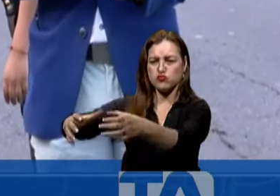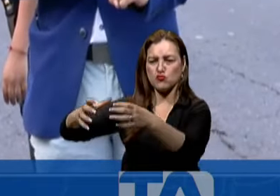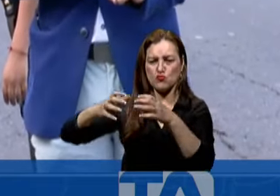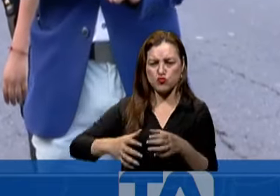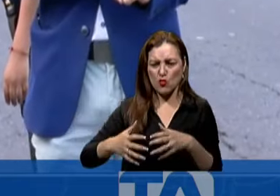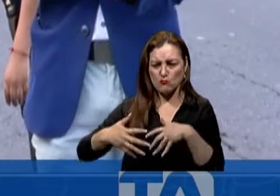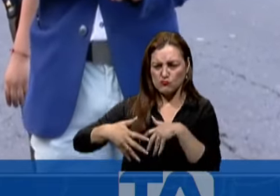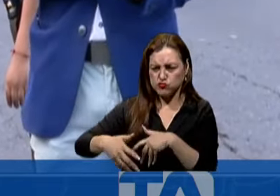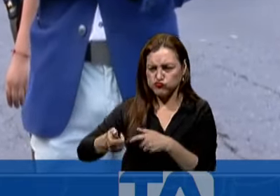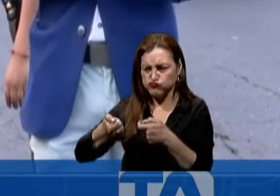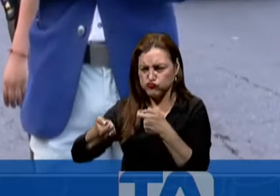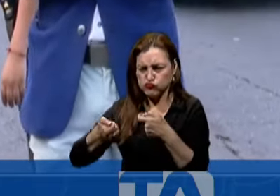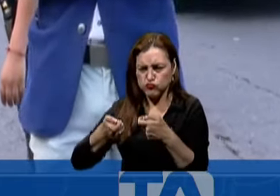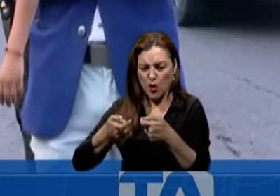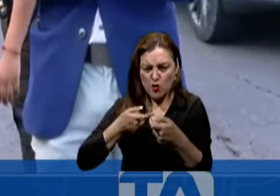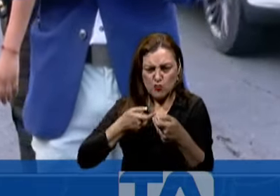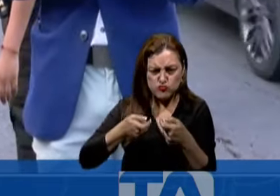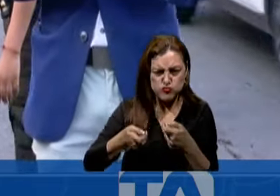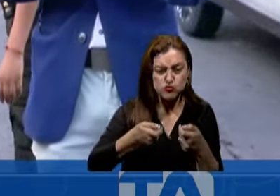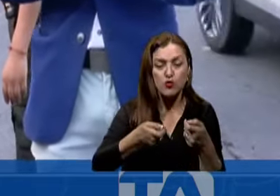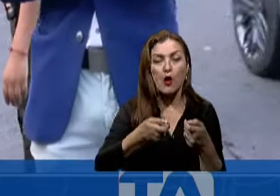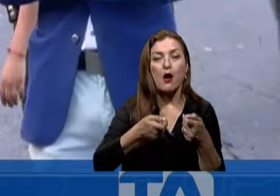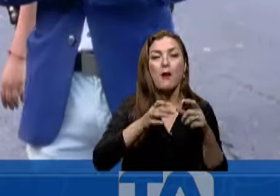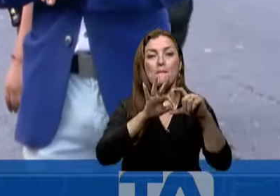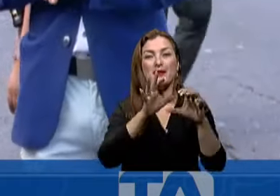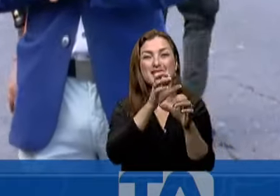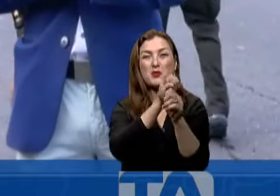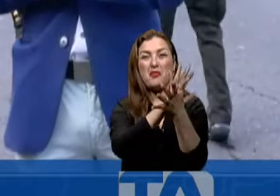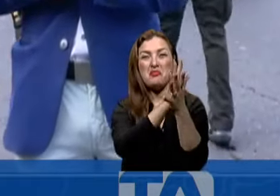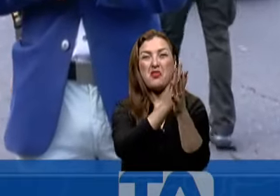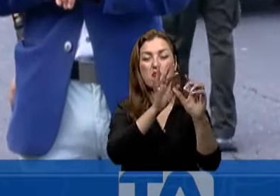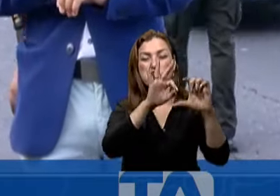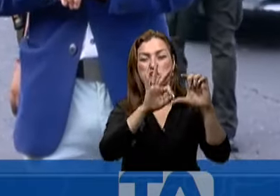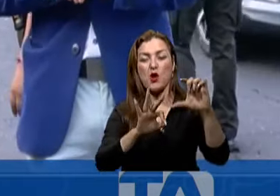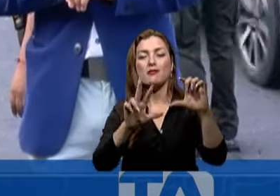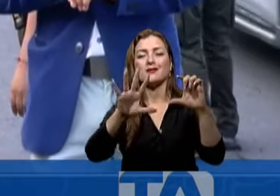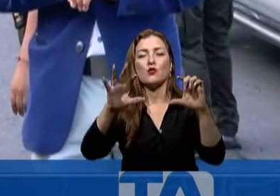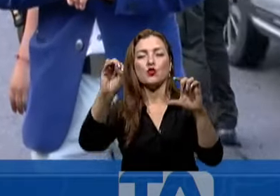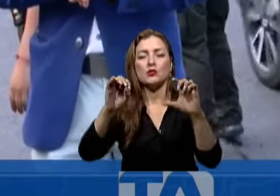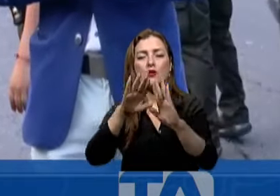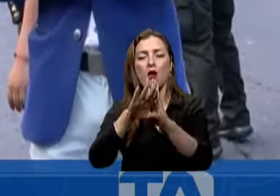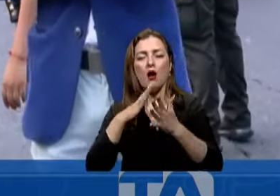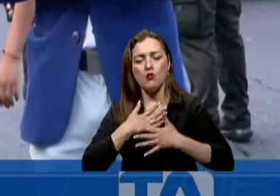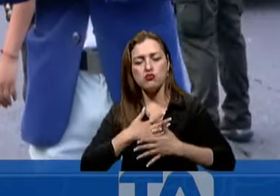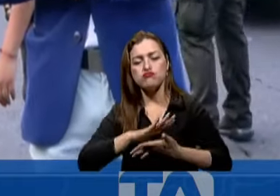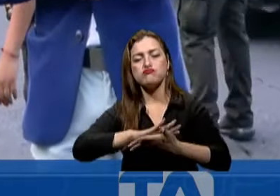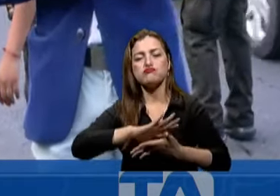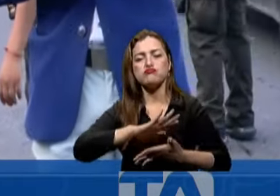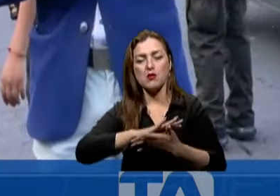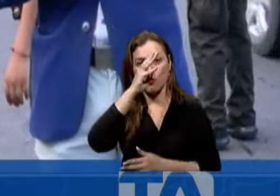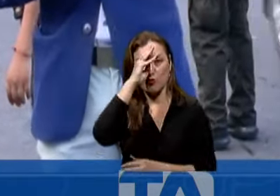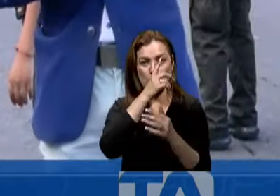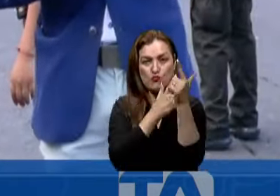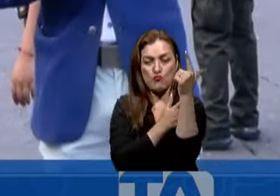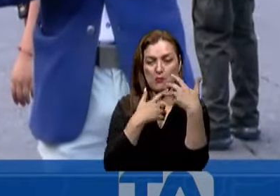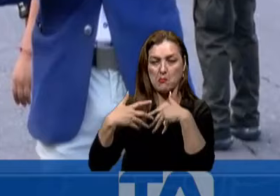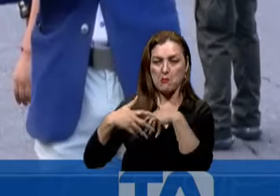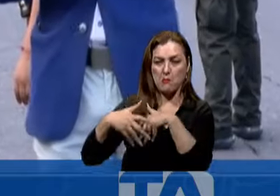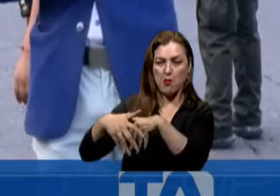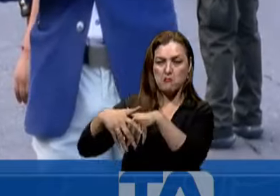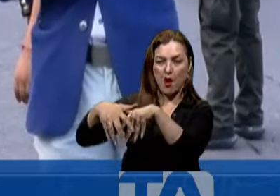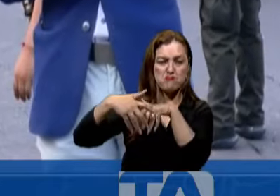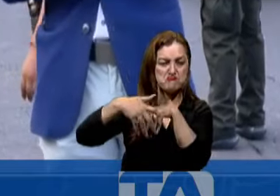los índices de inseguridad en un 35%. También desarrollan las Fuerzas Armadas estos operativos y que se despliegan a varios puntos de acá